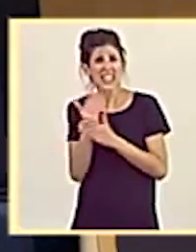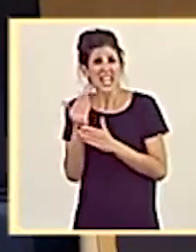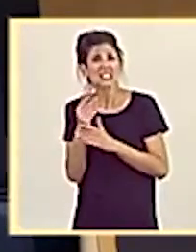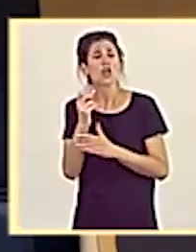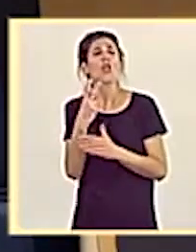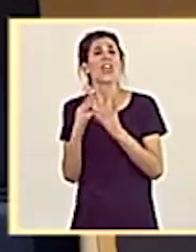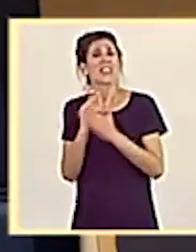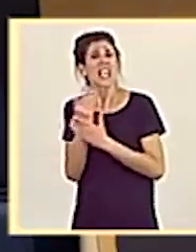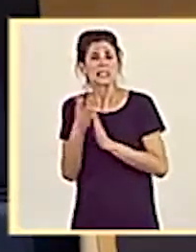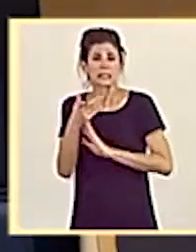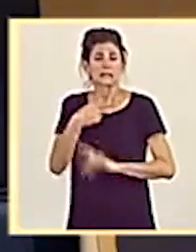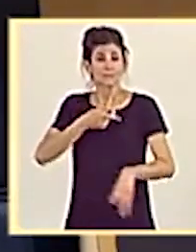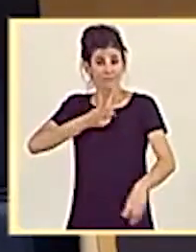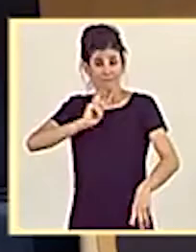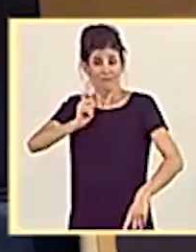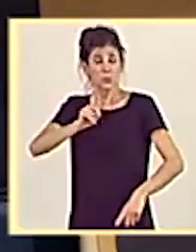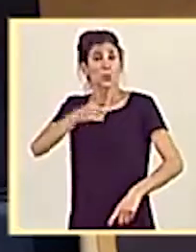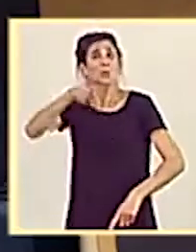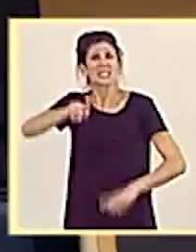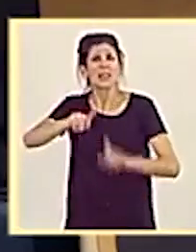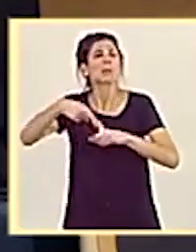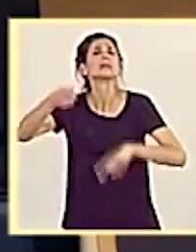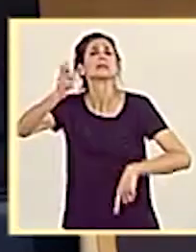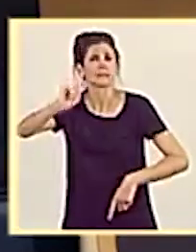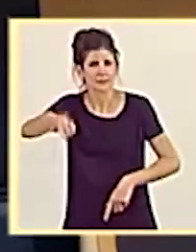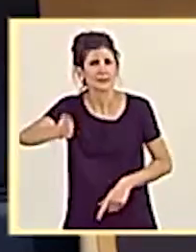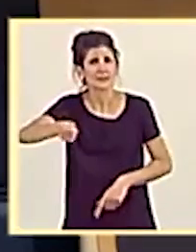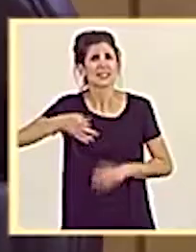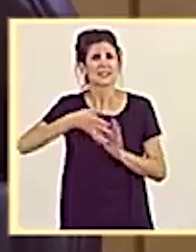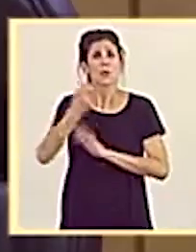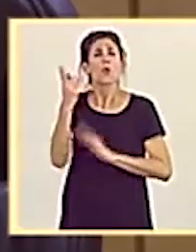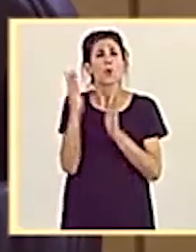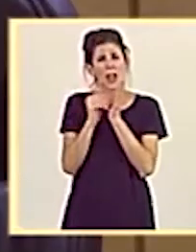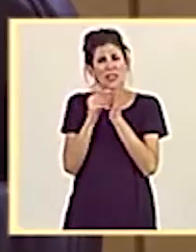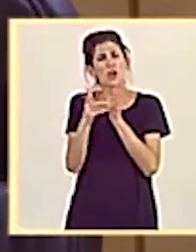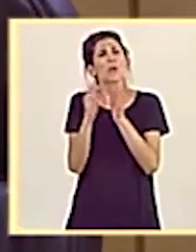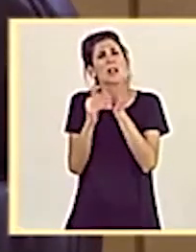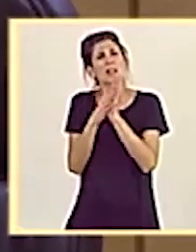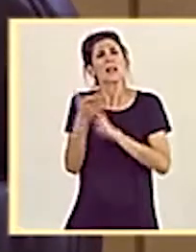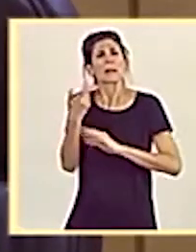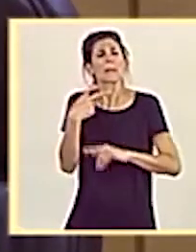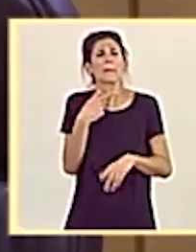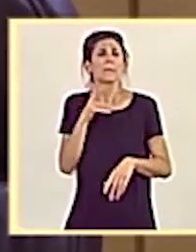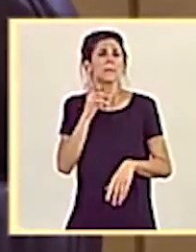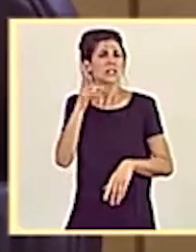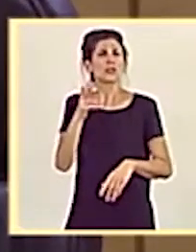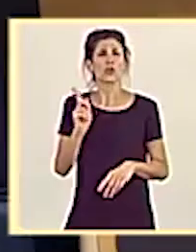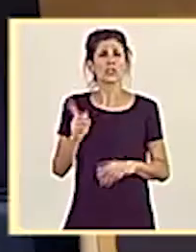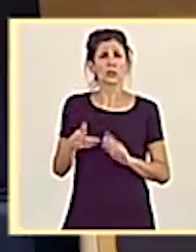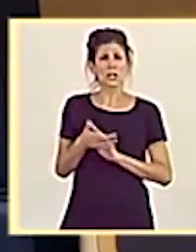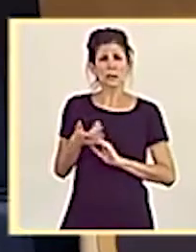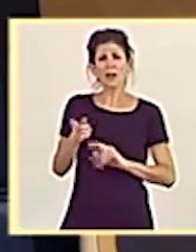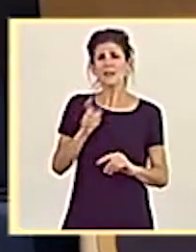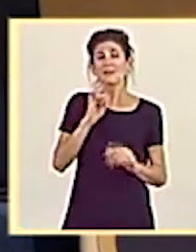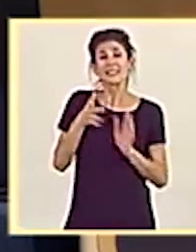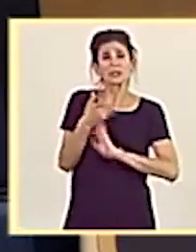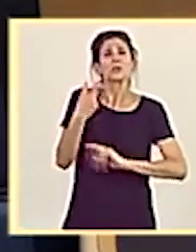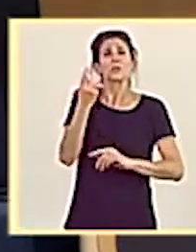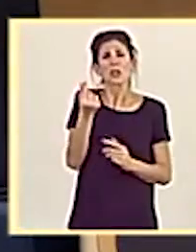en 12 días y la cobra en un mes. ¿Sabe usted cuánto cobra un valenciano una pensión no contributiva gestionada por su consejería?